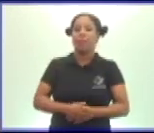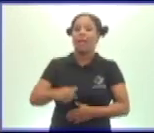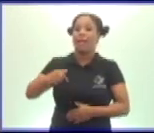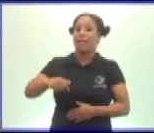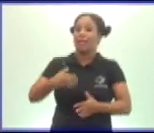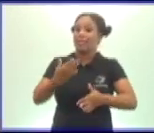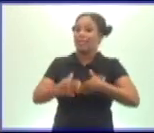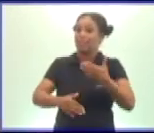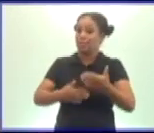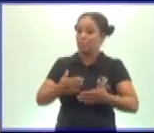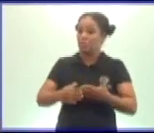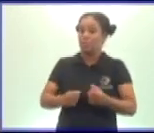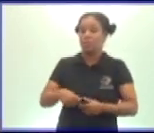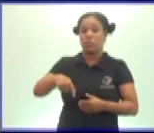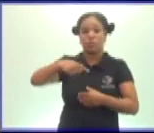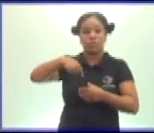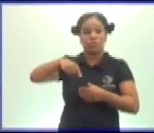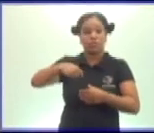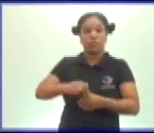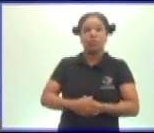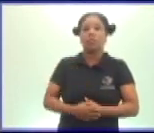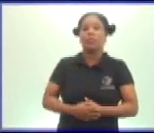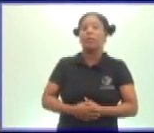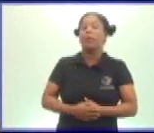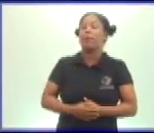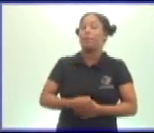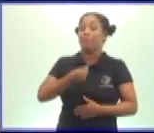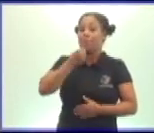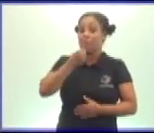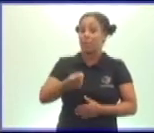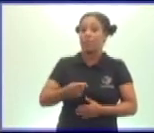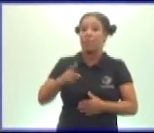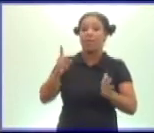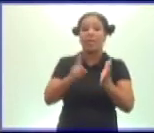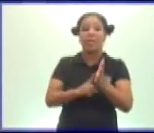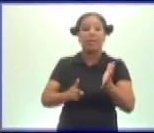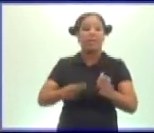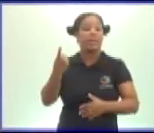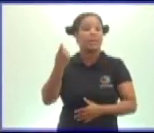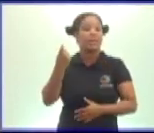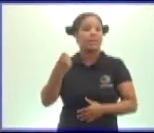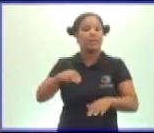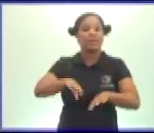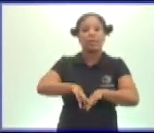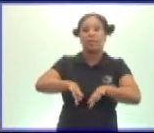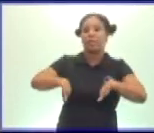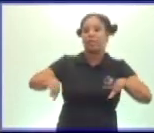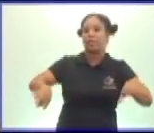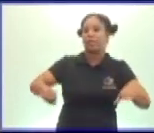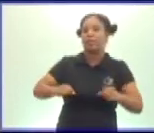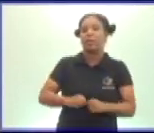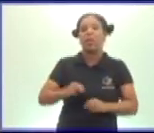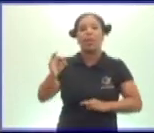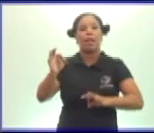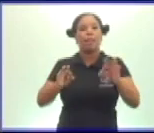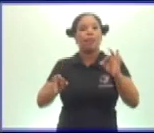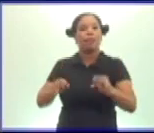de disolución, por supuesto, habrán energías necesarias para separar las partículas del soluto,